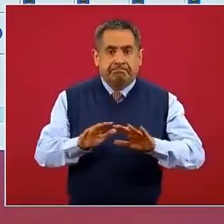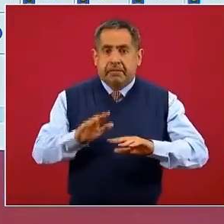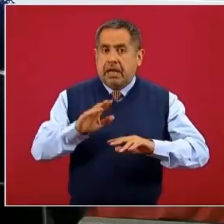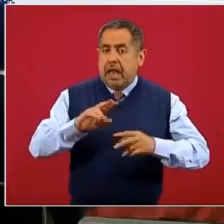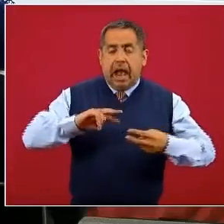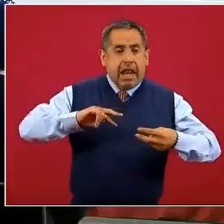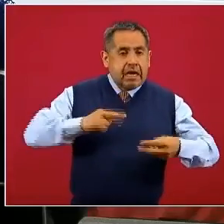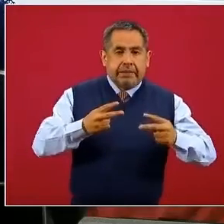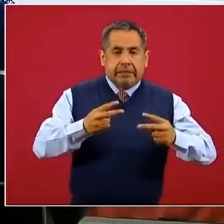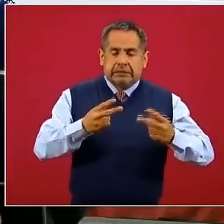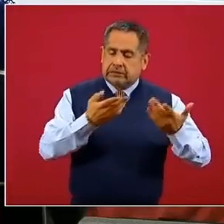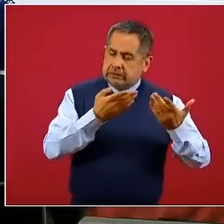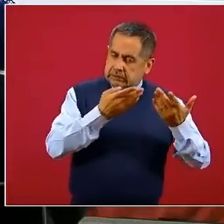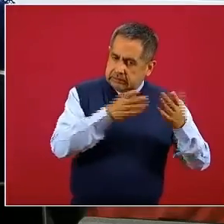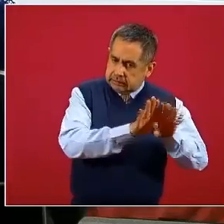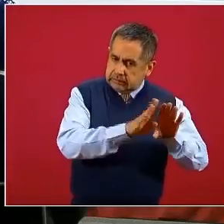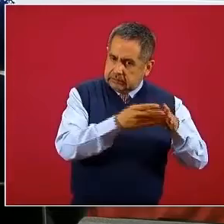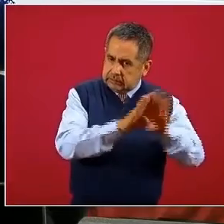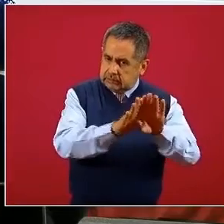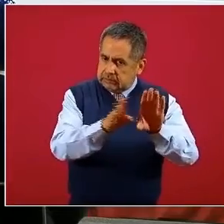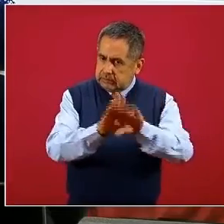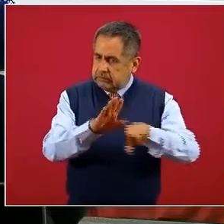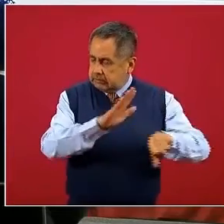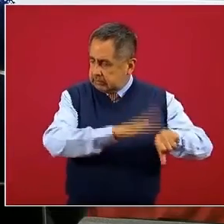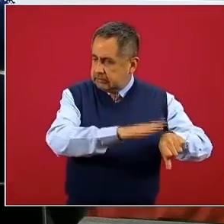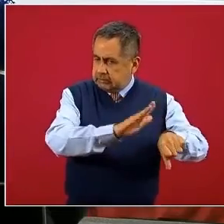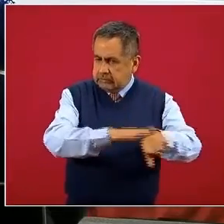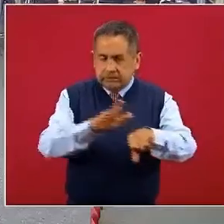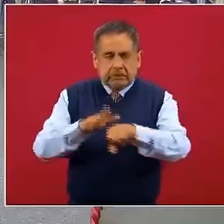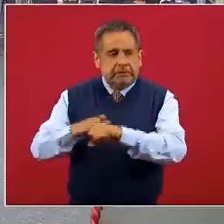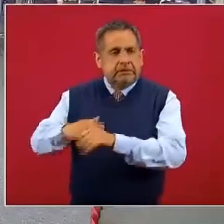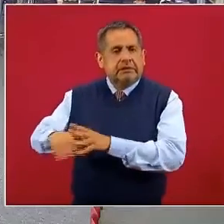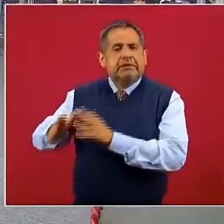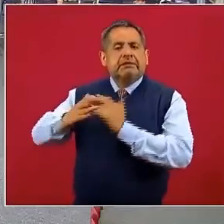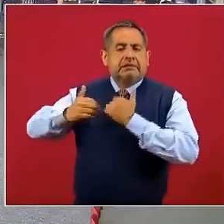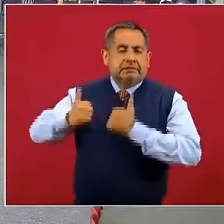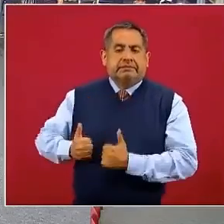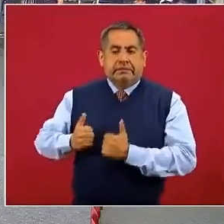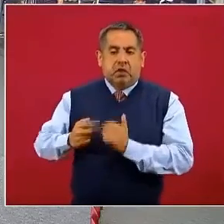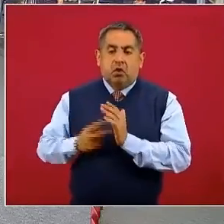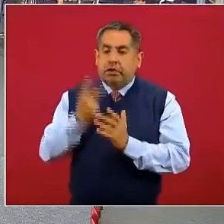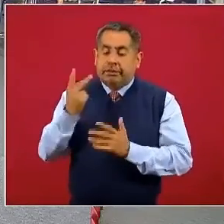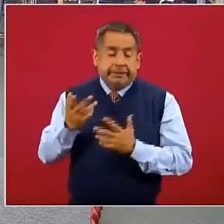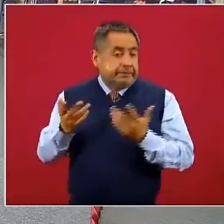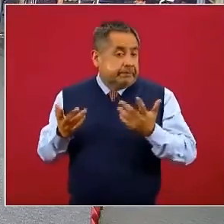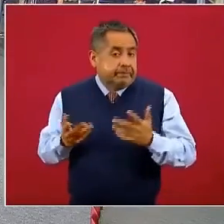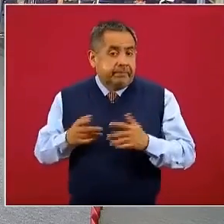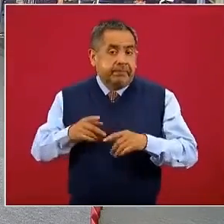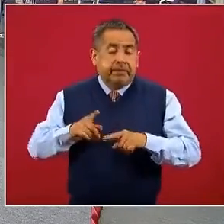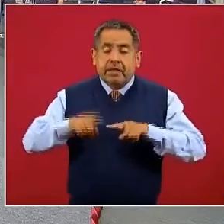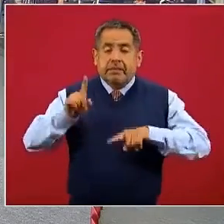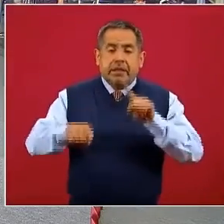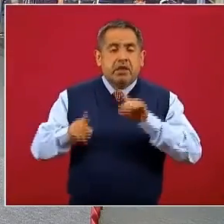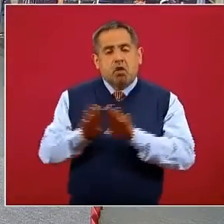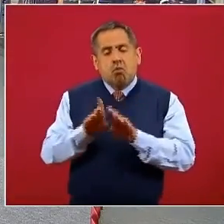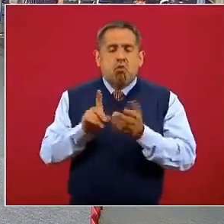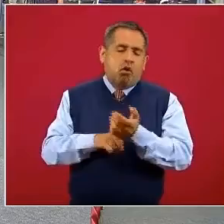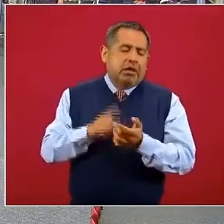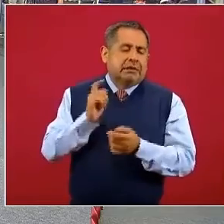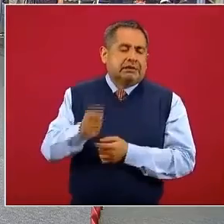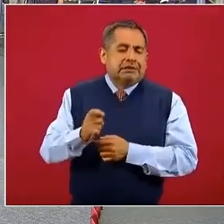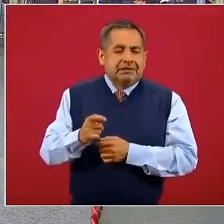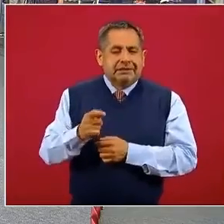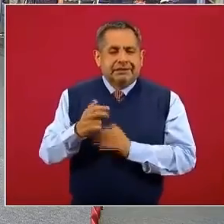revés, vuelve entonces nuevamente a emitir ese riesgo, y por lo tanto eleva las restricciones en los